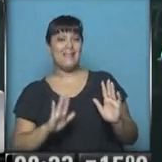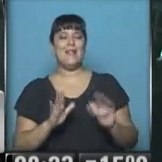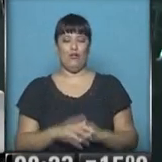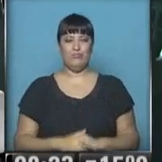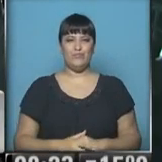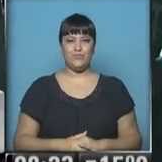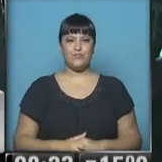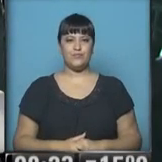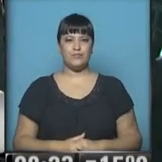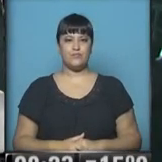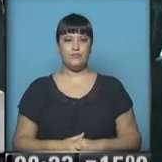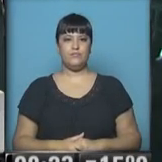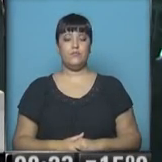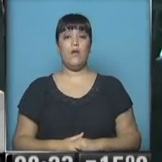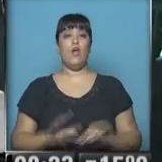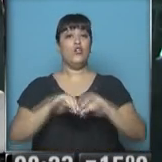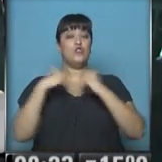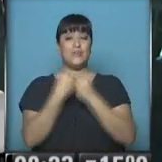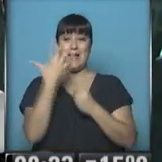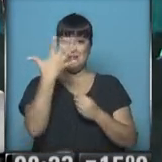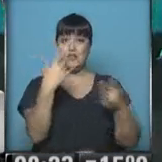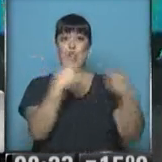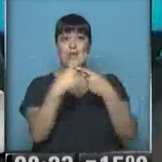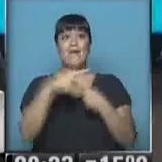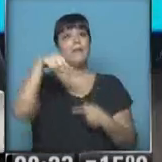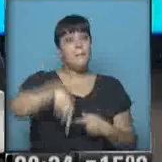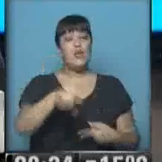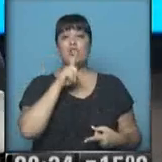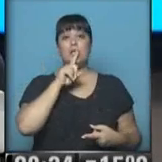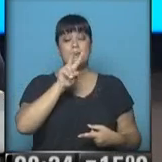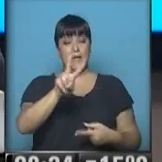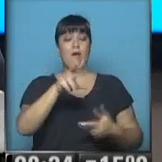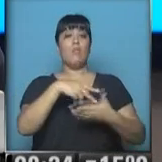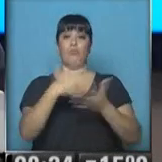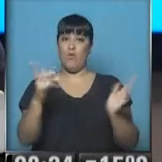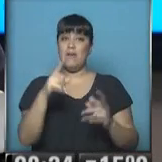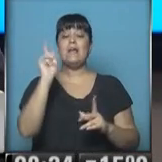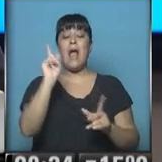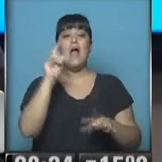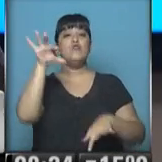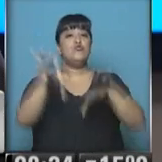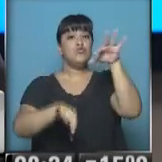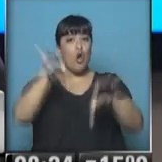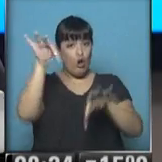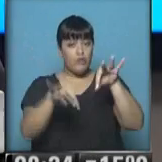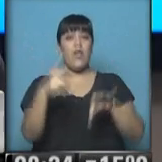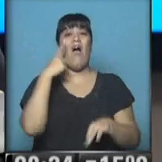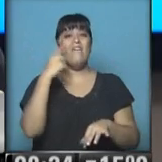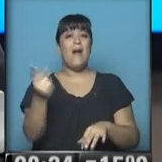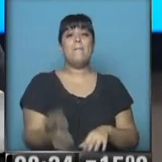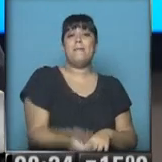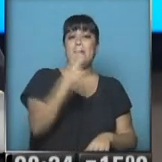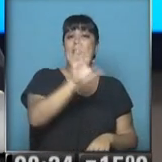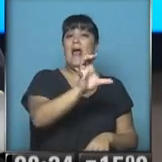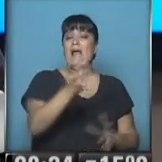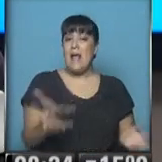y que sean cinco debates en los cinco canales abiertos y que sea el sorteo el que Determine Cuál es el primer canal en